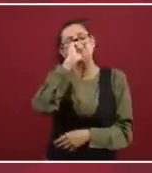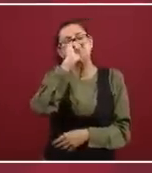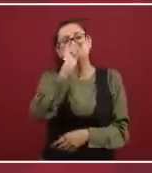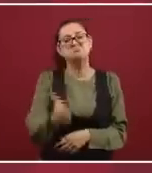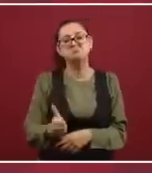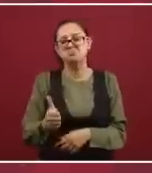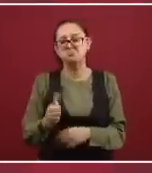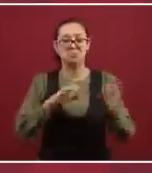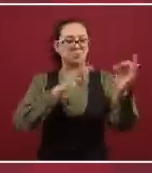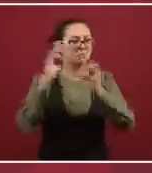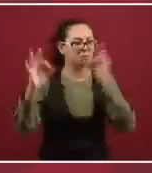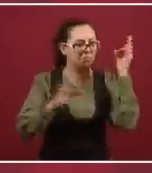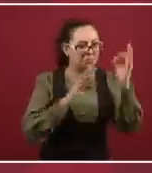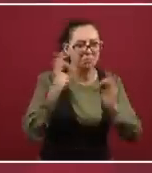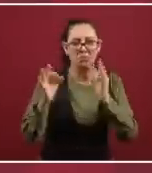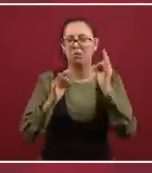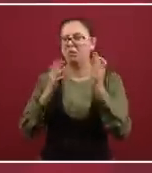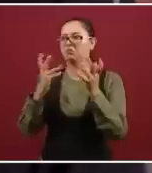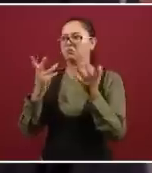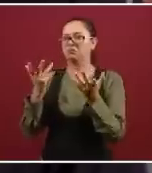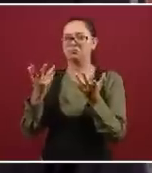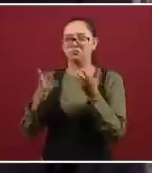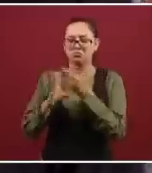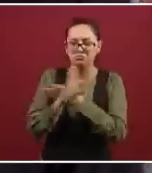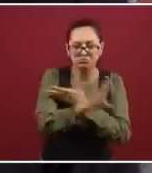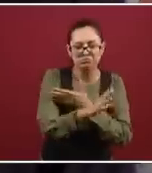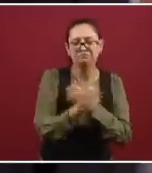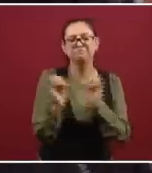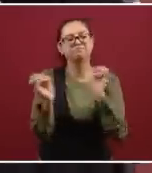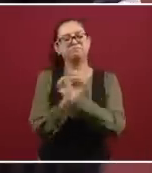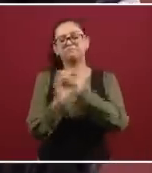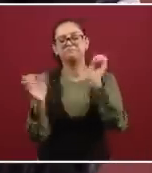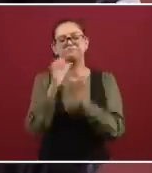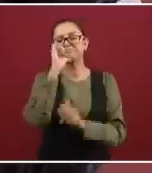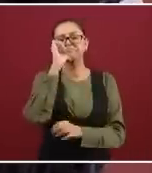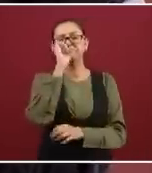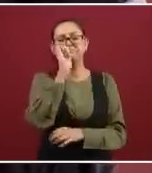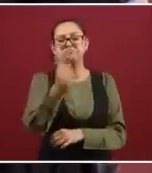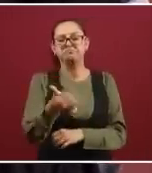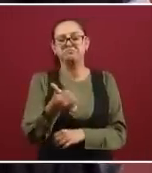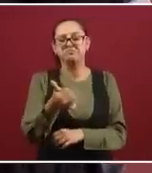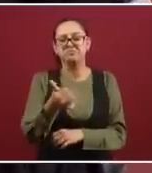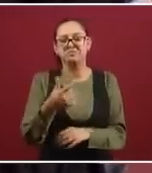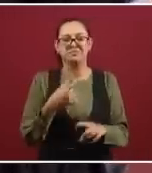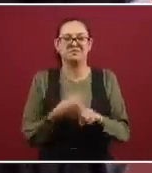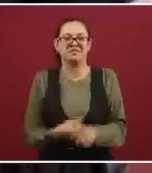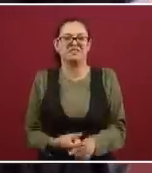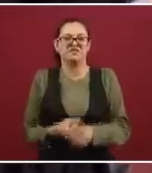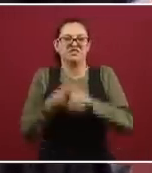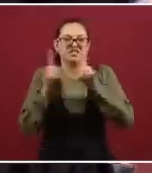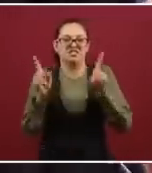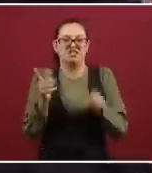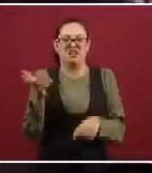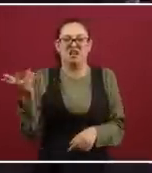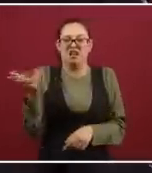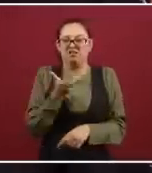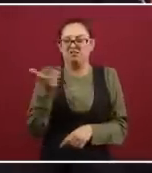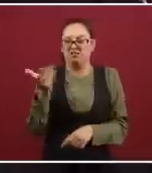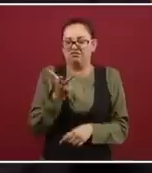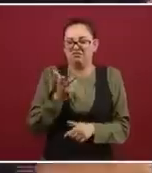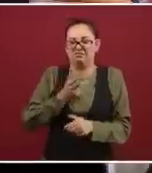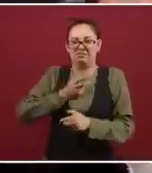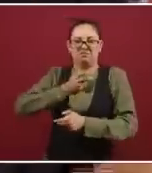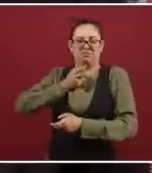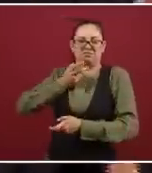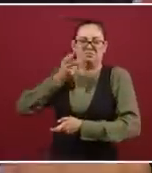Al contrario, se hizo hasta apología de todo